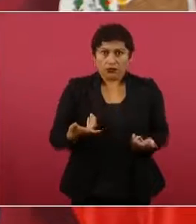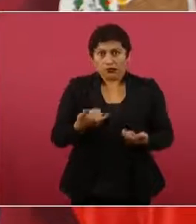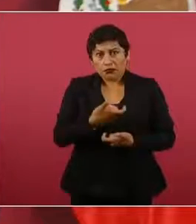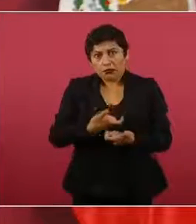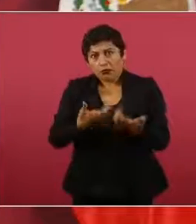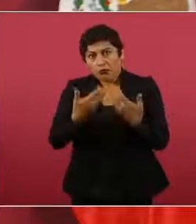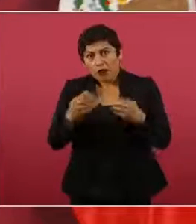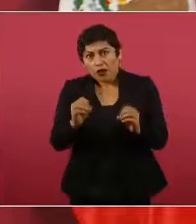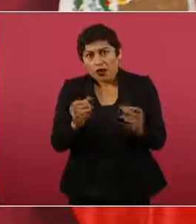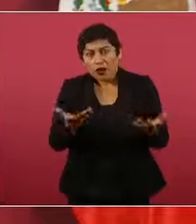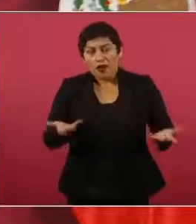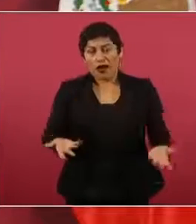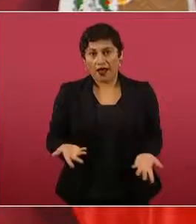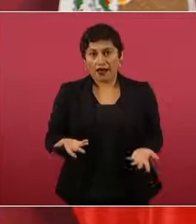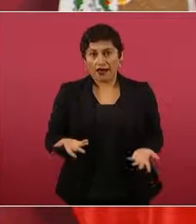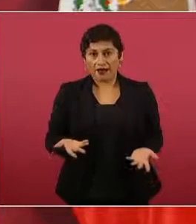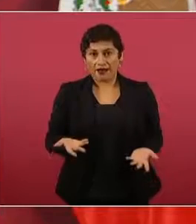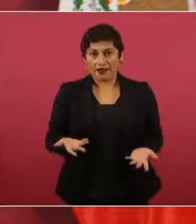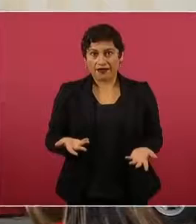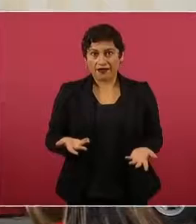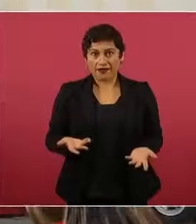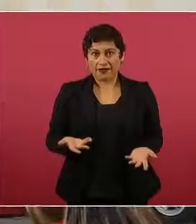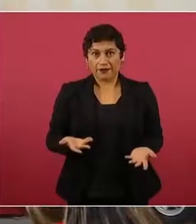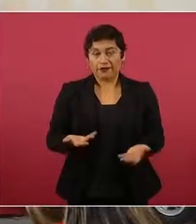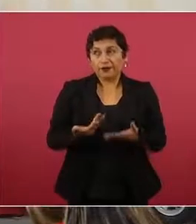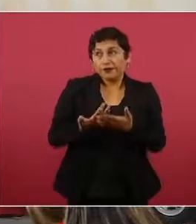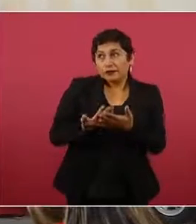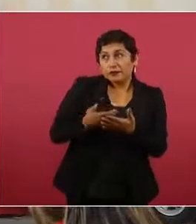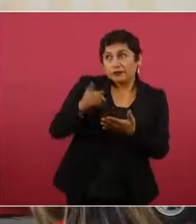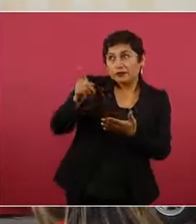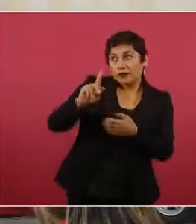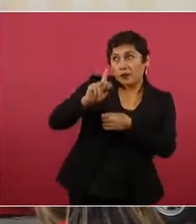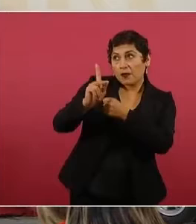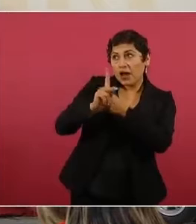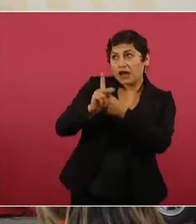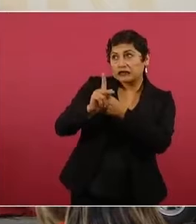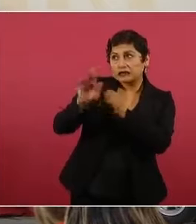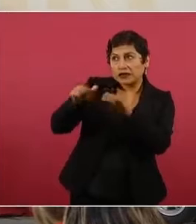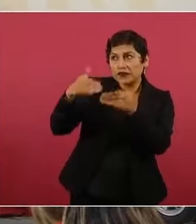del extranjero, no producir lo que se consume en cada país,